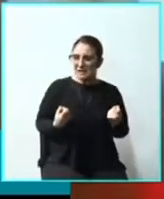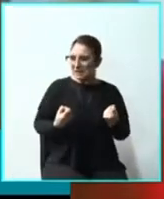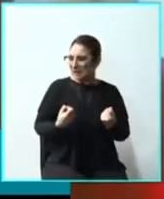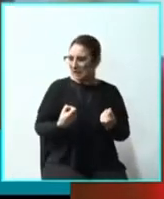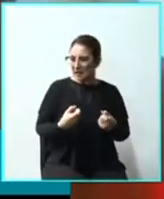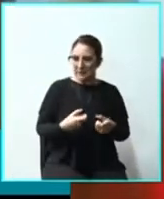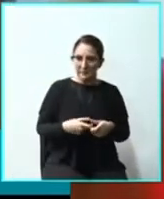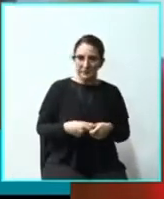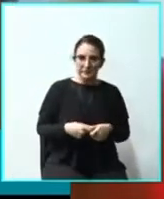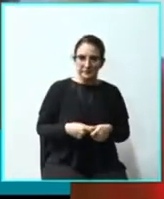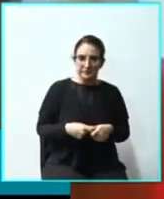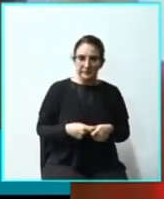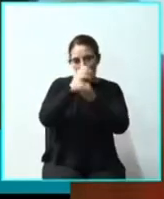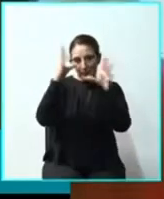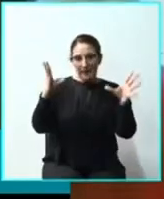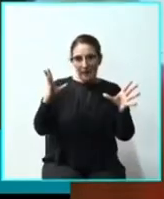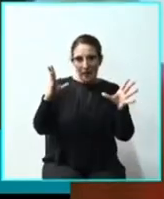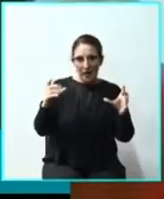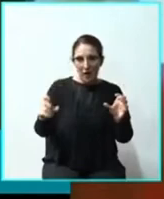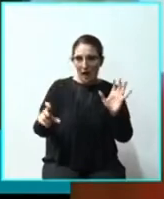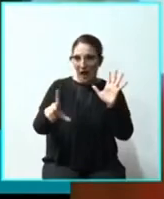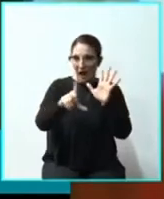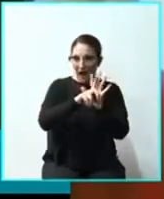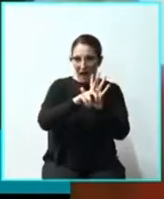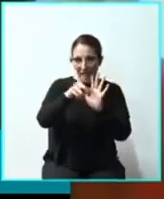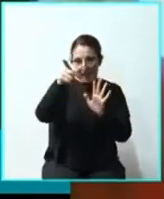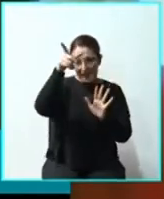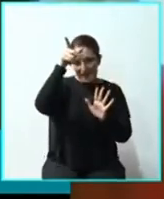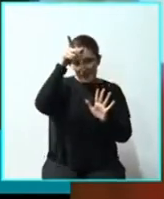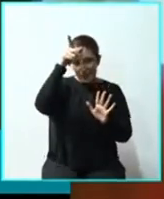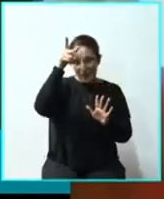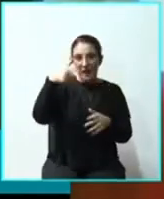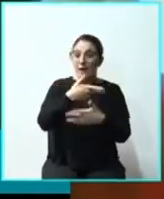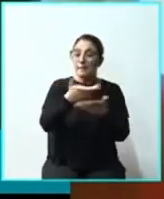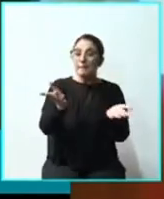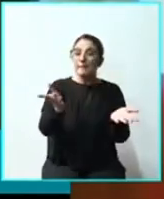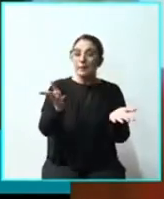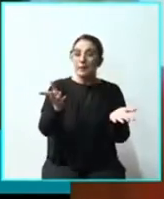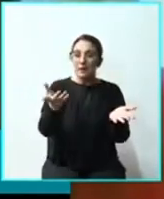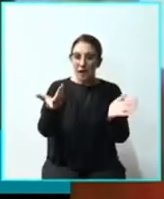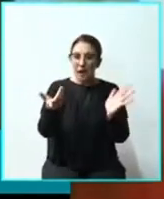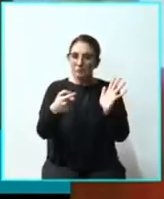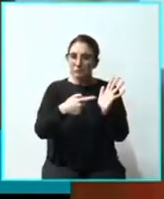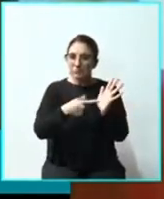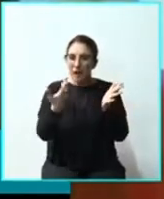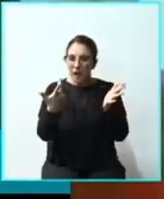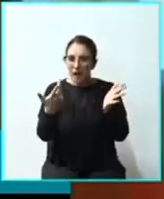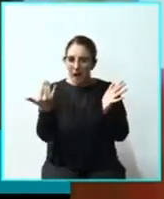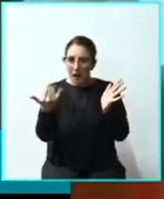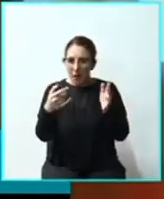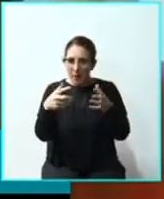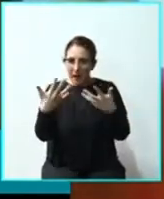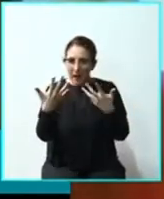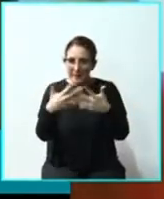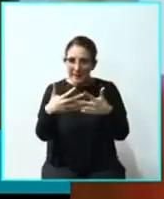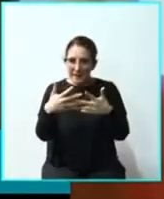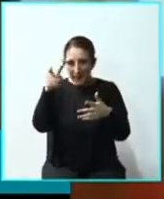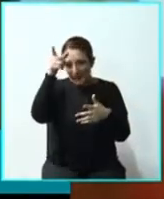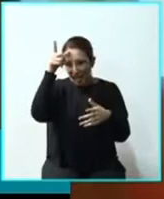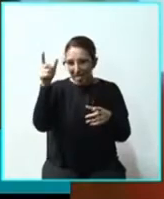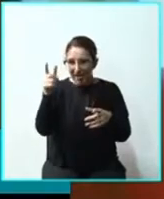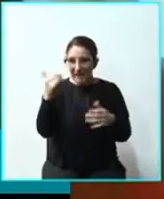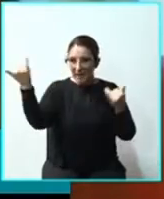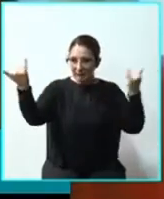están. Pero de seguridad pública prevé desde hace mucho tiempo un sistema de videovigilancia que funciona